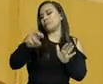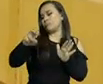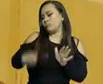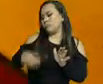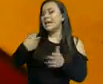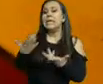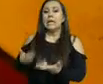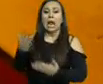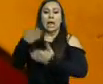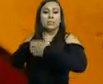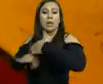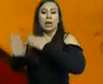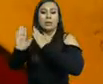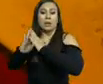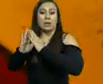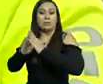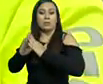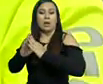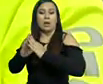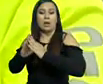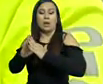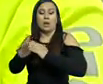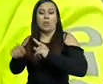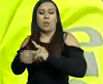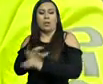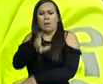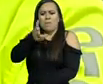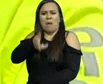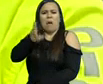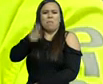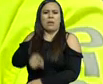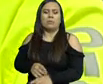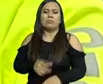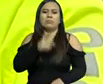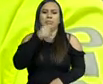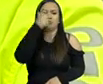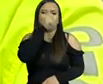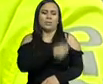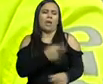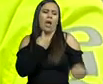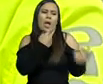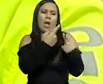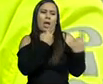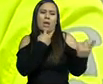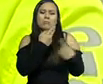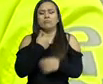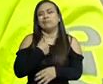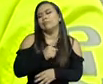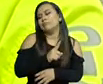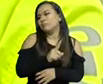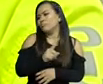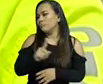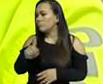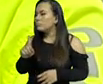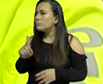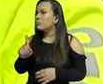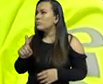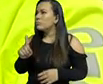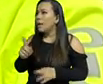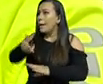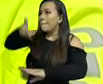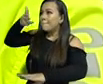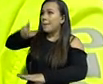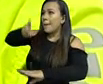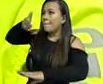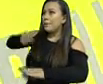ingresar hasta su domicilio ha estado discutiendo con el victimario esta persona ante qatar se le dispara